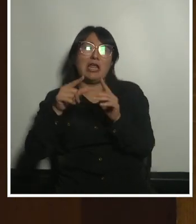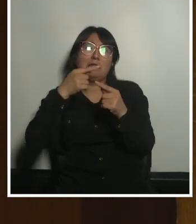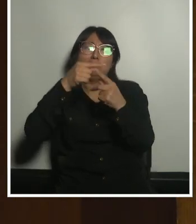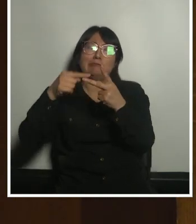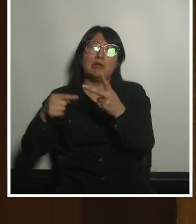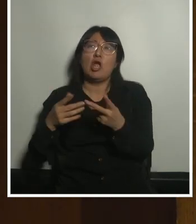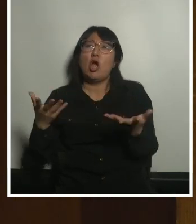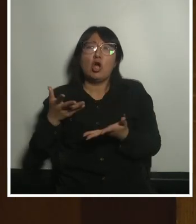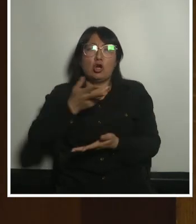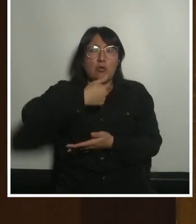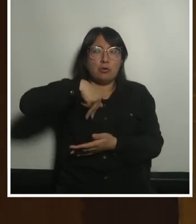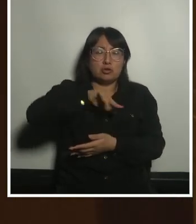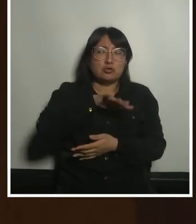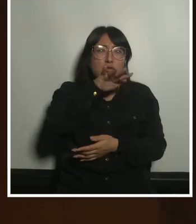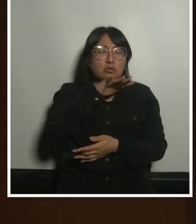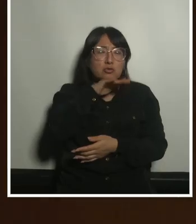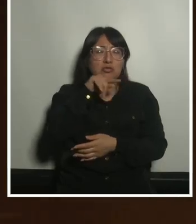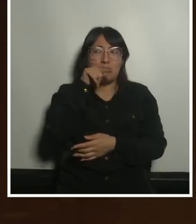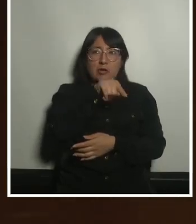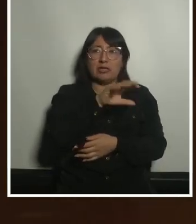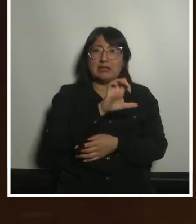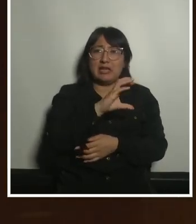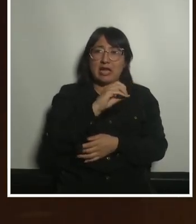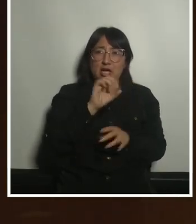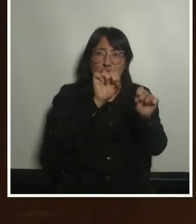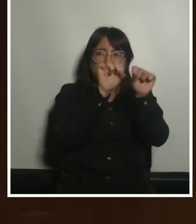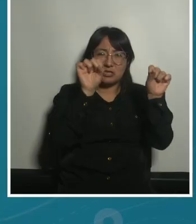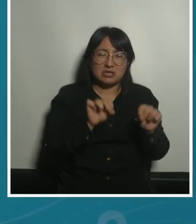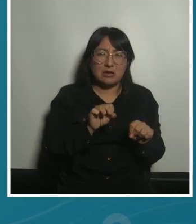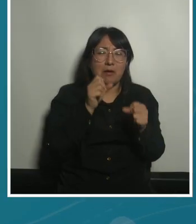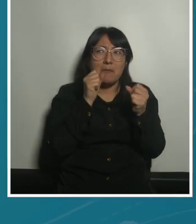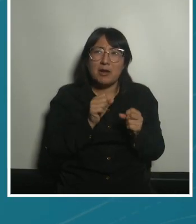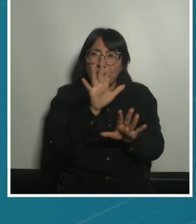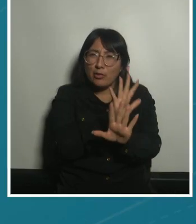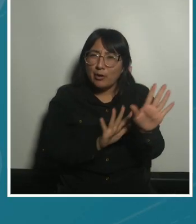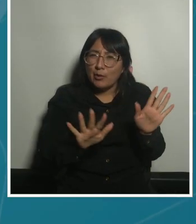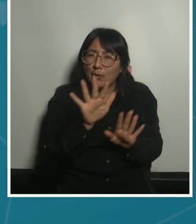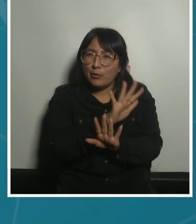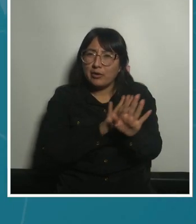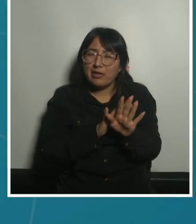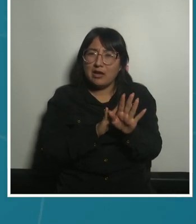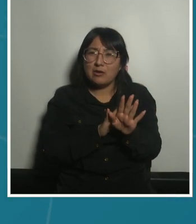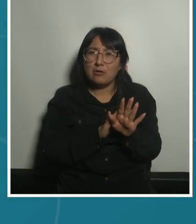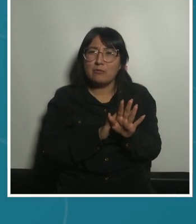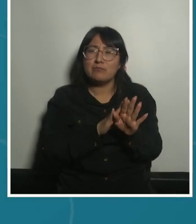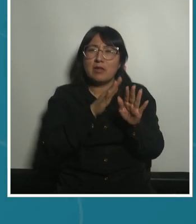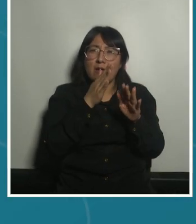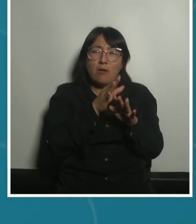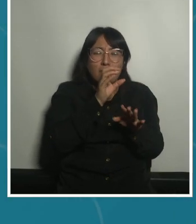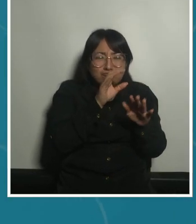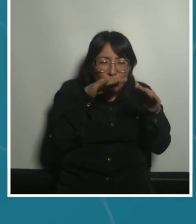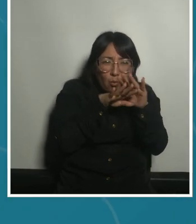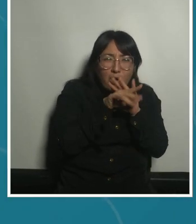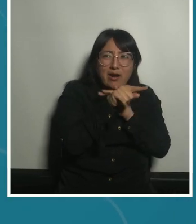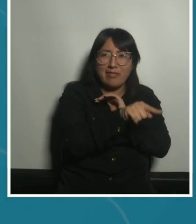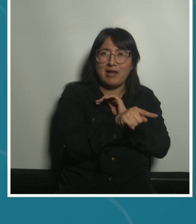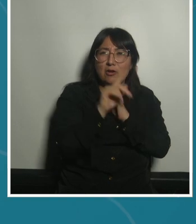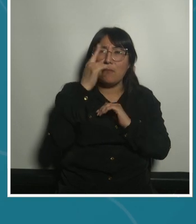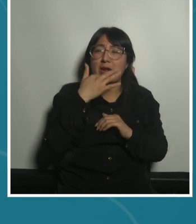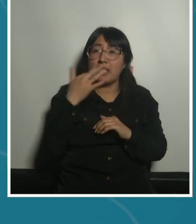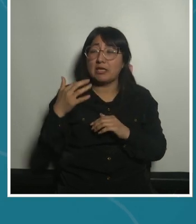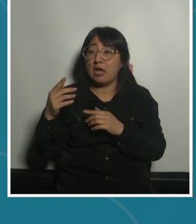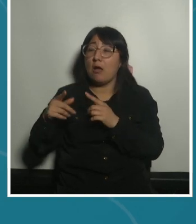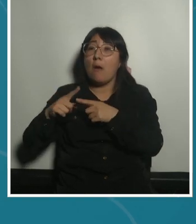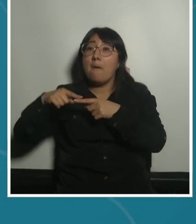estamos nosotros usando estos ecosistemas para que puedan ser conservados, preservados, para que nuestras generaciones futuras